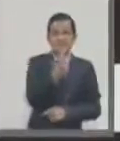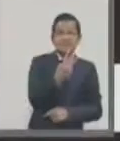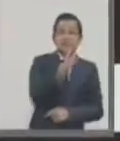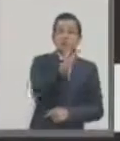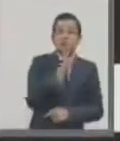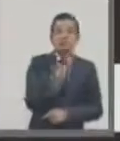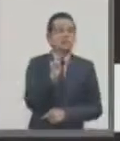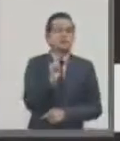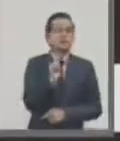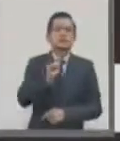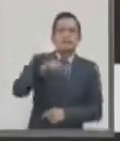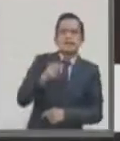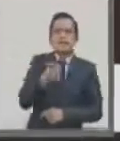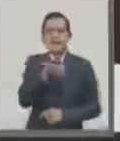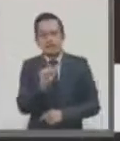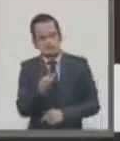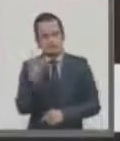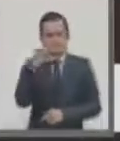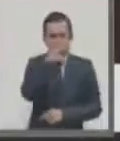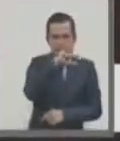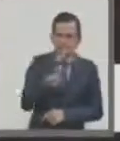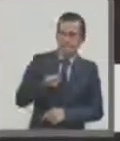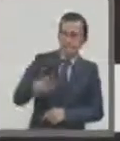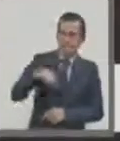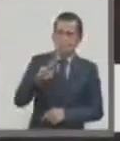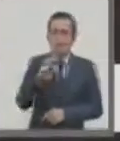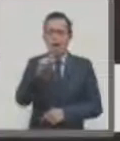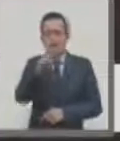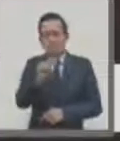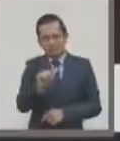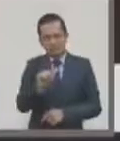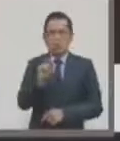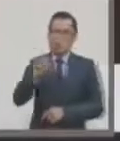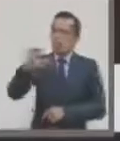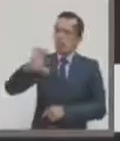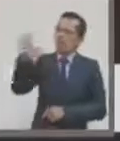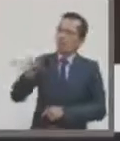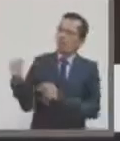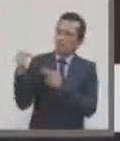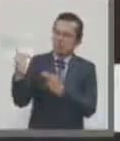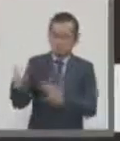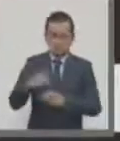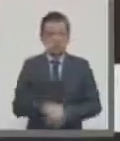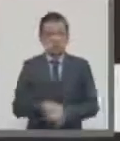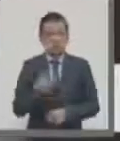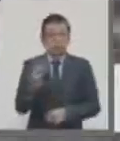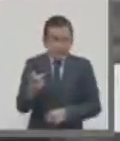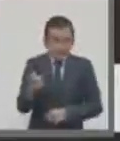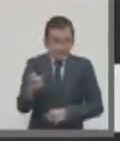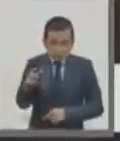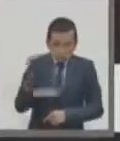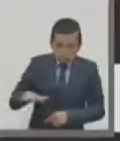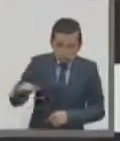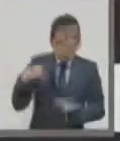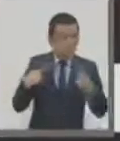o afrodescendiente, es también el sector de la población más marginado,